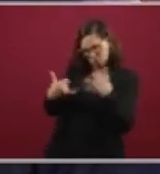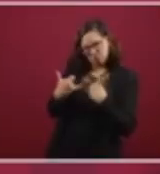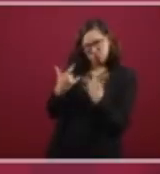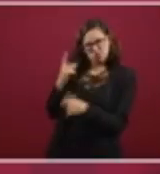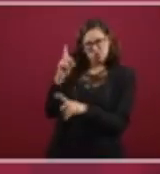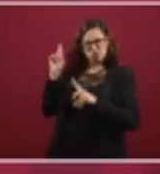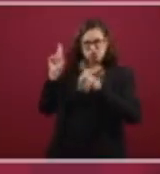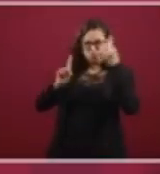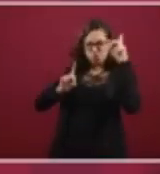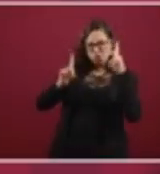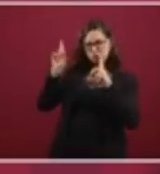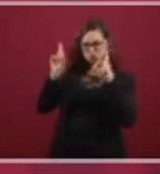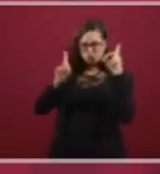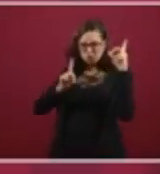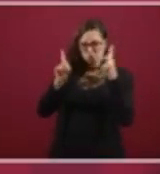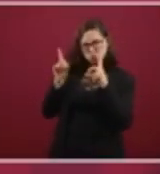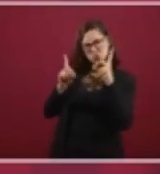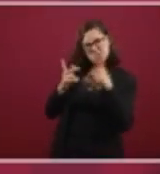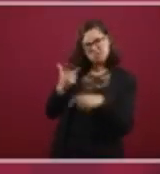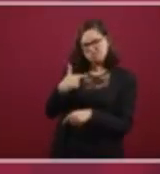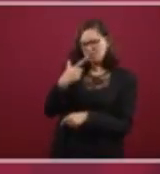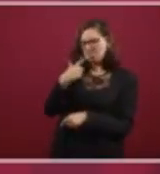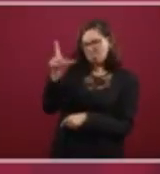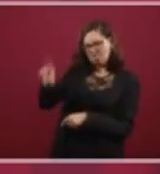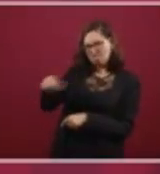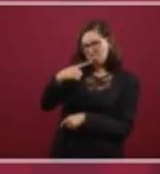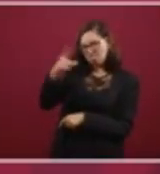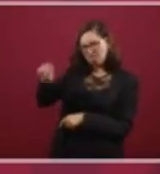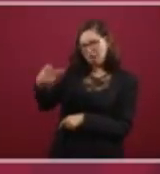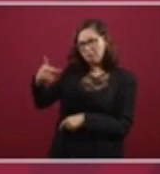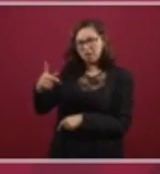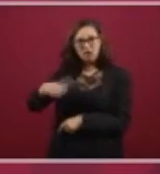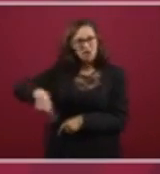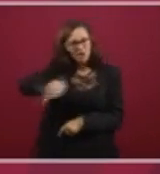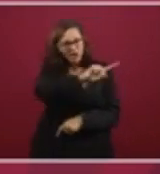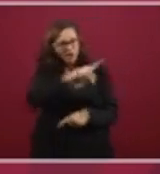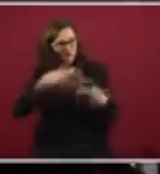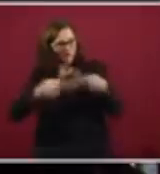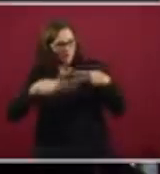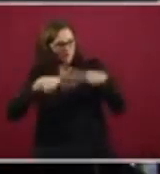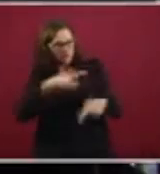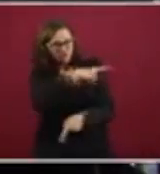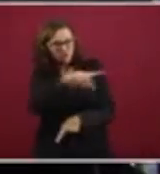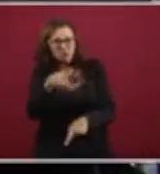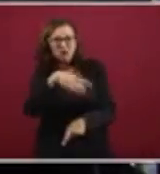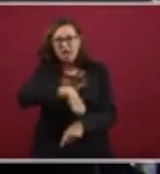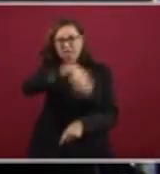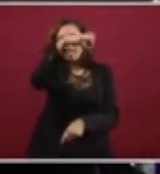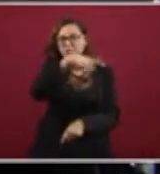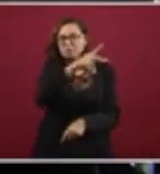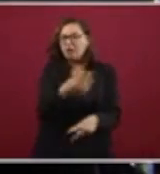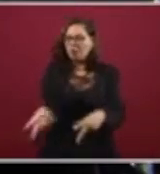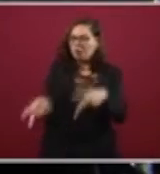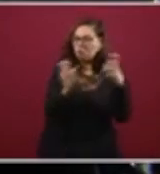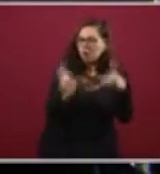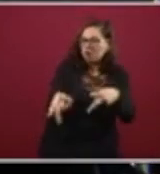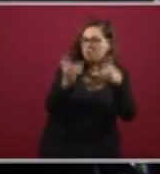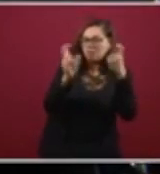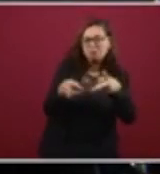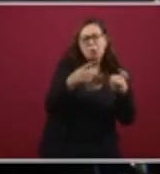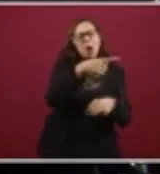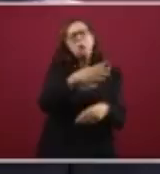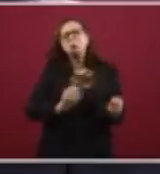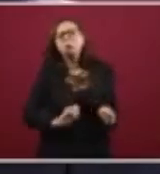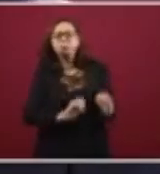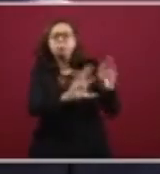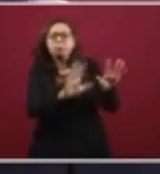cuestionan a aquellas personas que se han dedicado a saquear y a robar este país. Y bueno, ahora por encargo del presidente estamos a cargo del